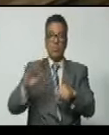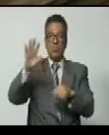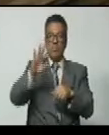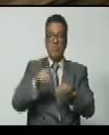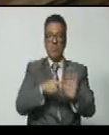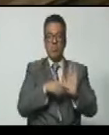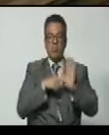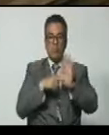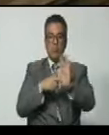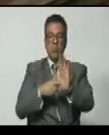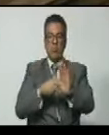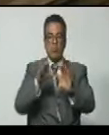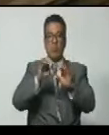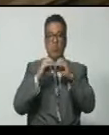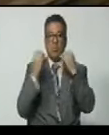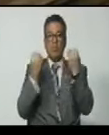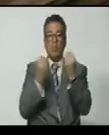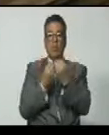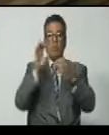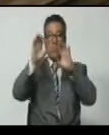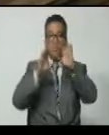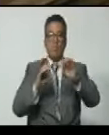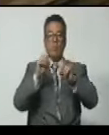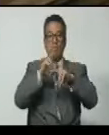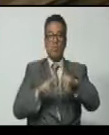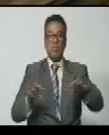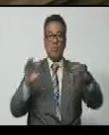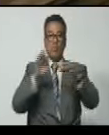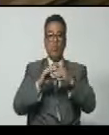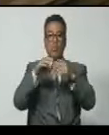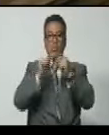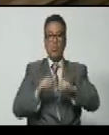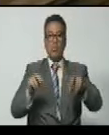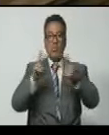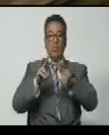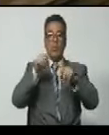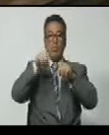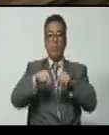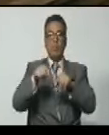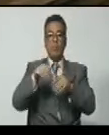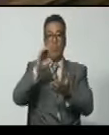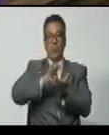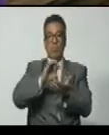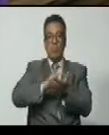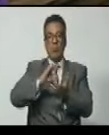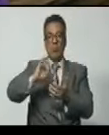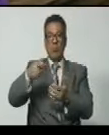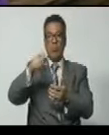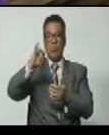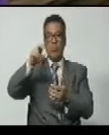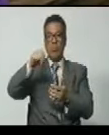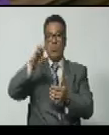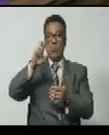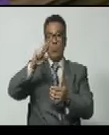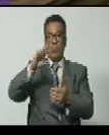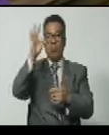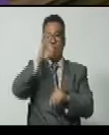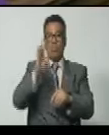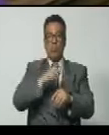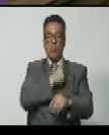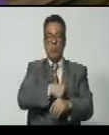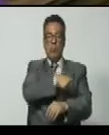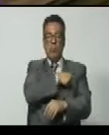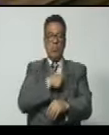Venezuela ante la Organización de Naciones Unidas, ONU, con sede en la ciudad de Ginebra, Confederación